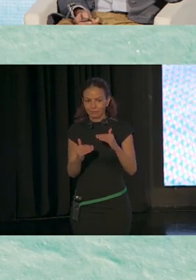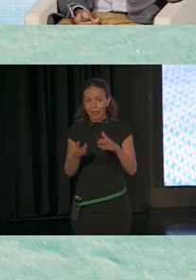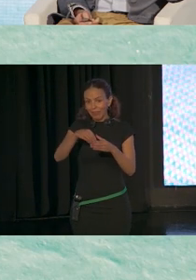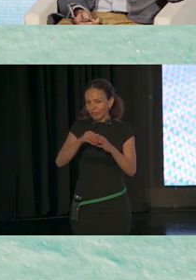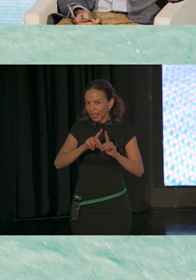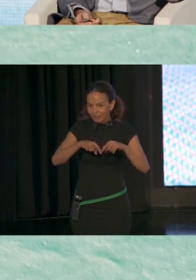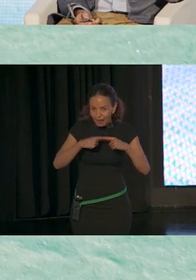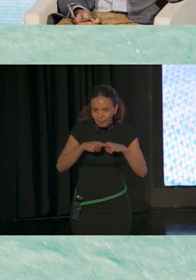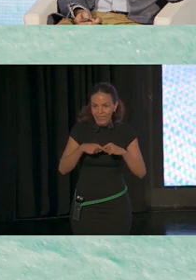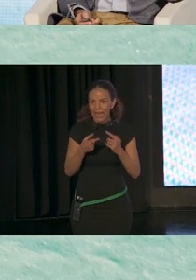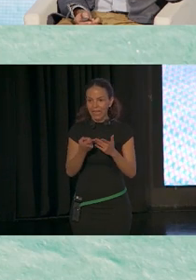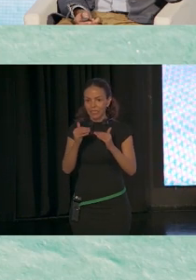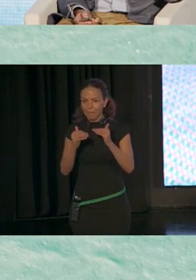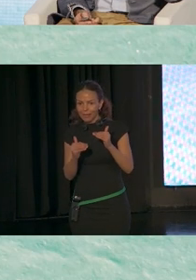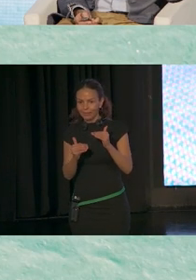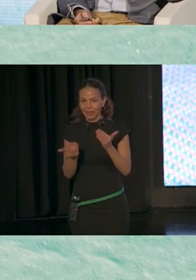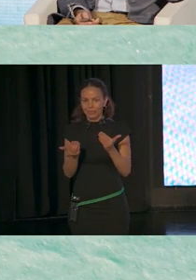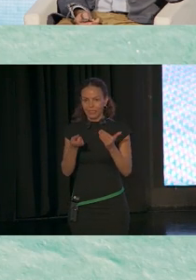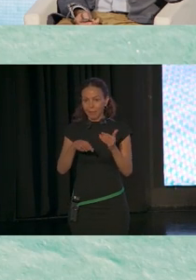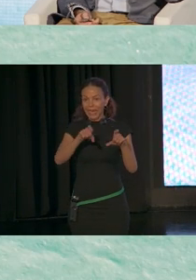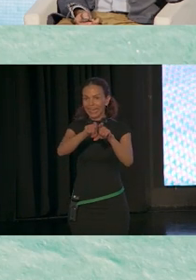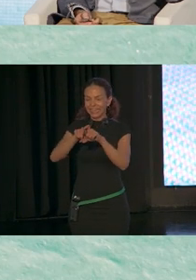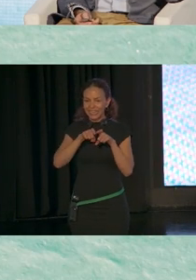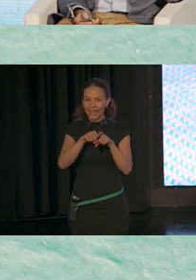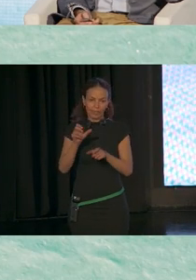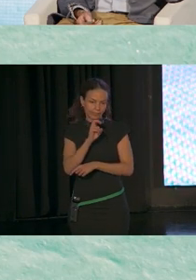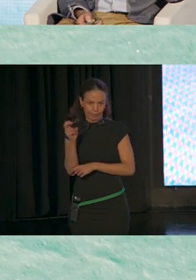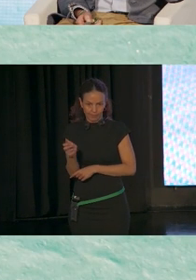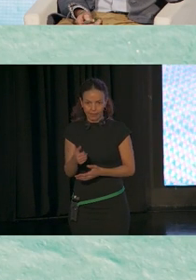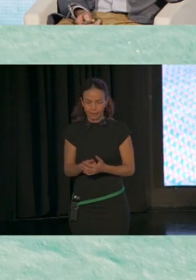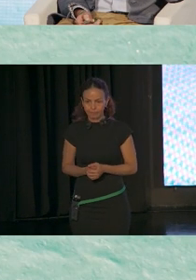las familias, brechas entre entidades, etc.